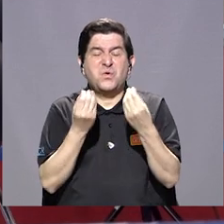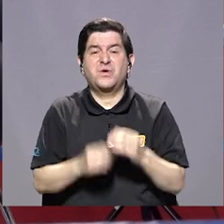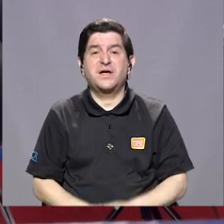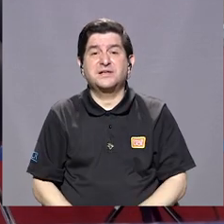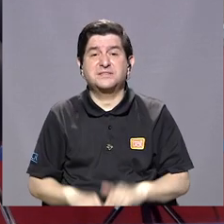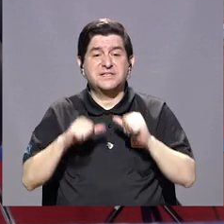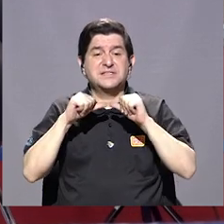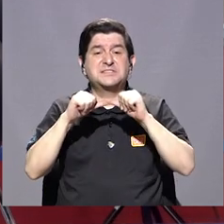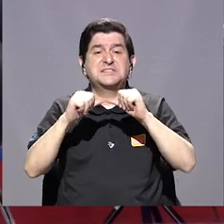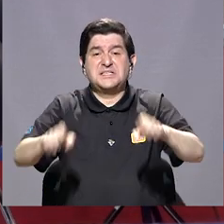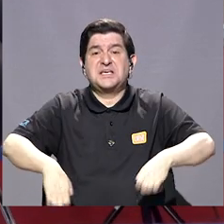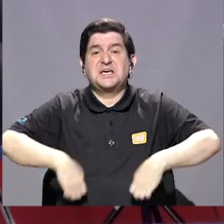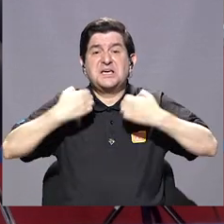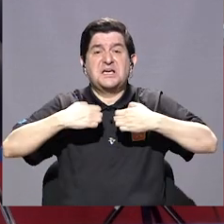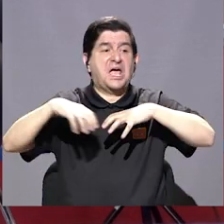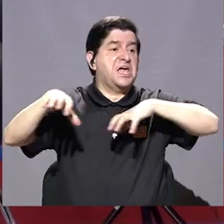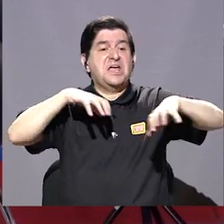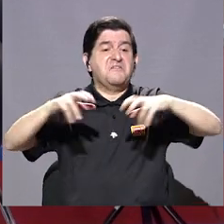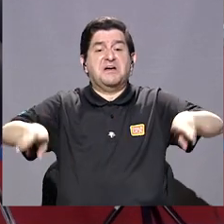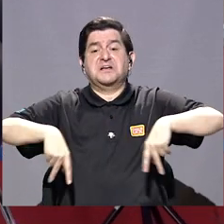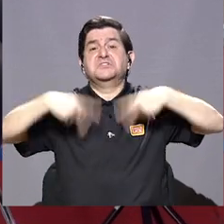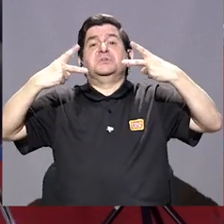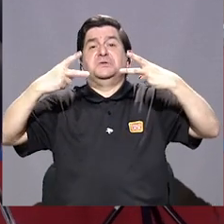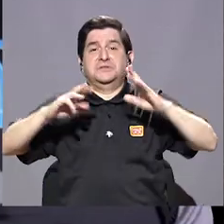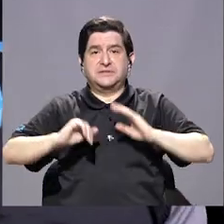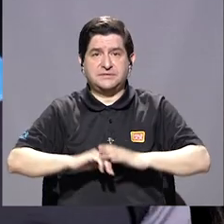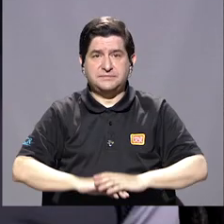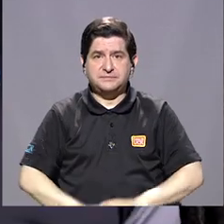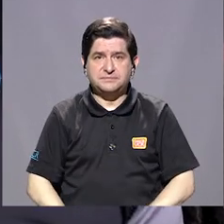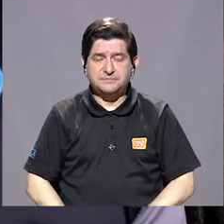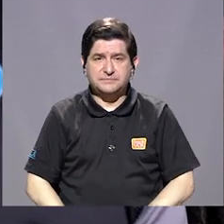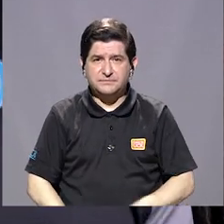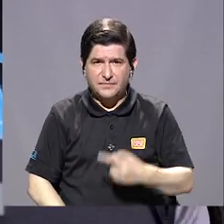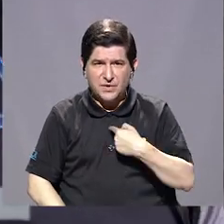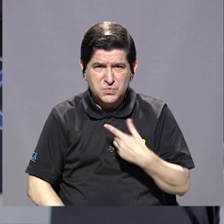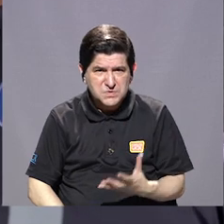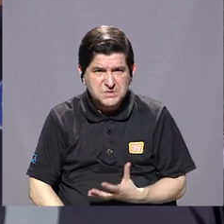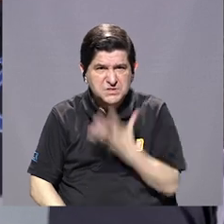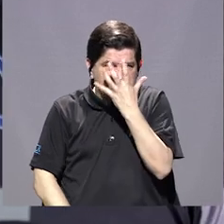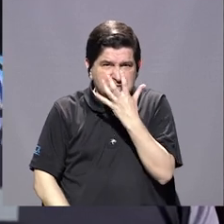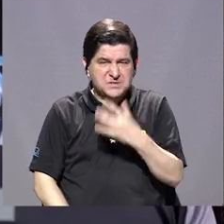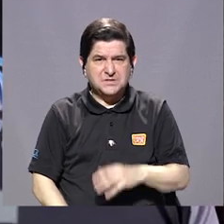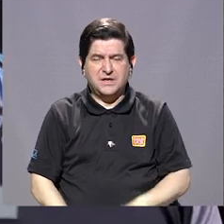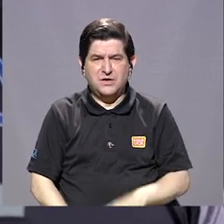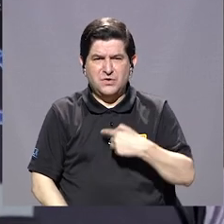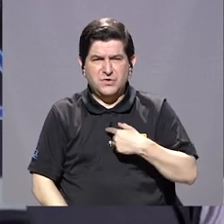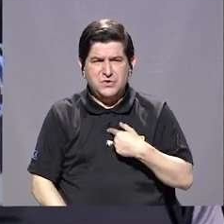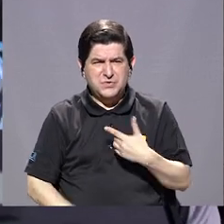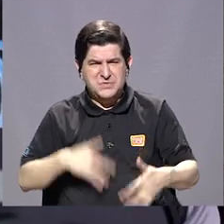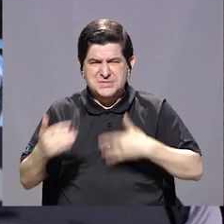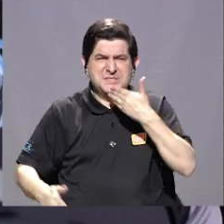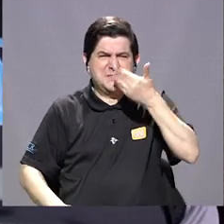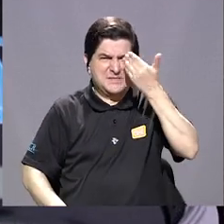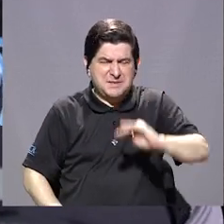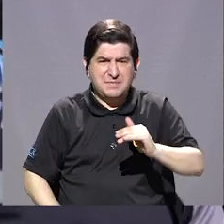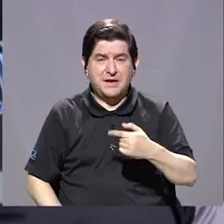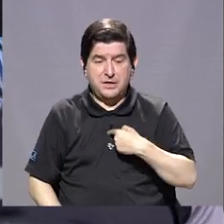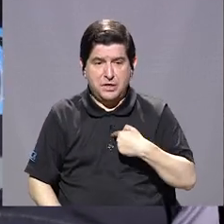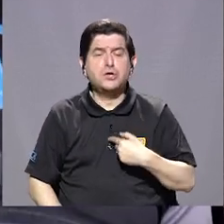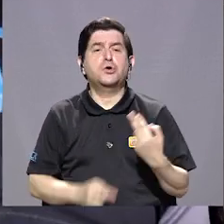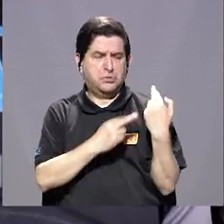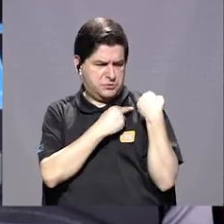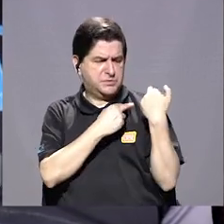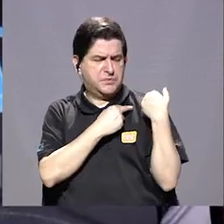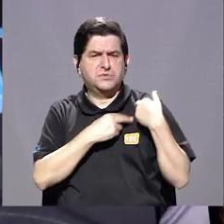existir y reaccionar a la vida. Y está uno enojado y está uno molesto, y aunque yo me hice cargo de mis